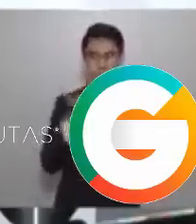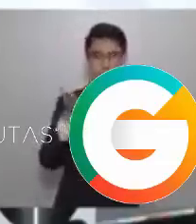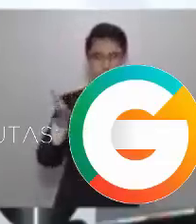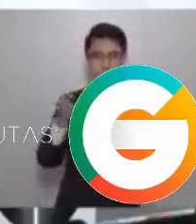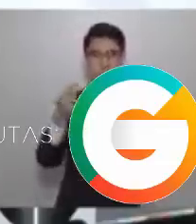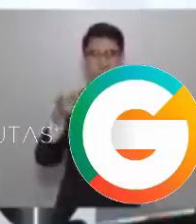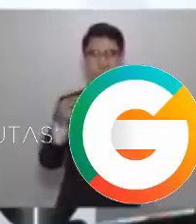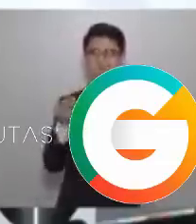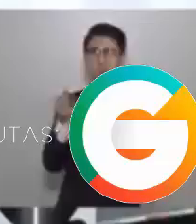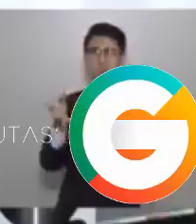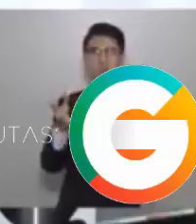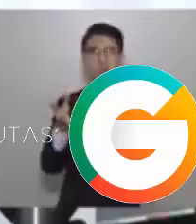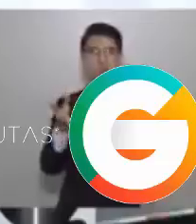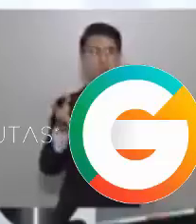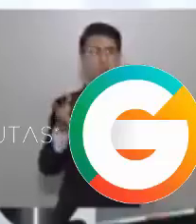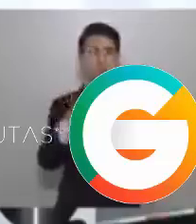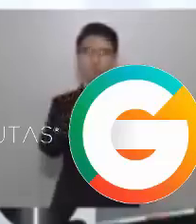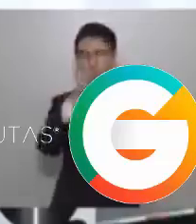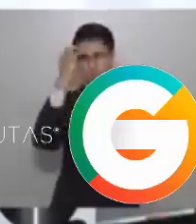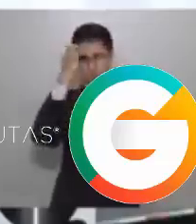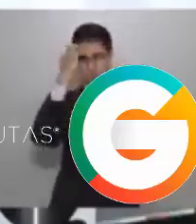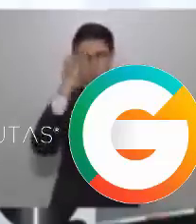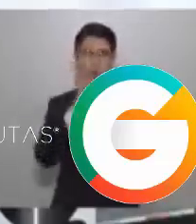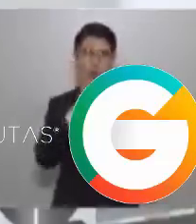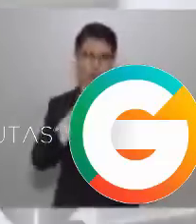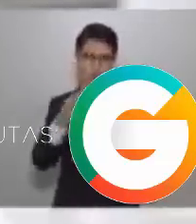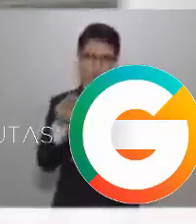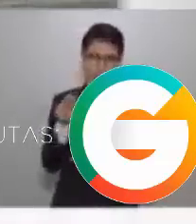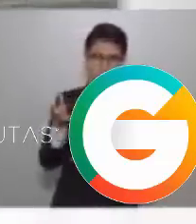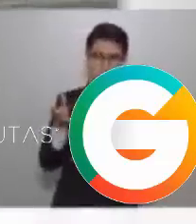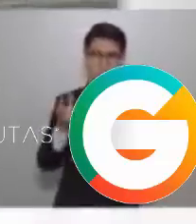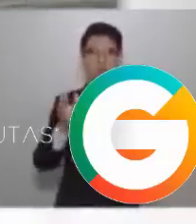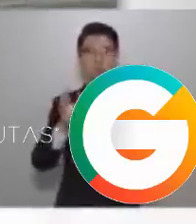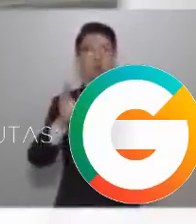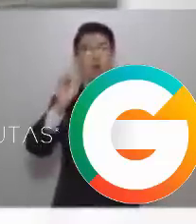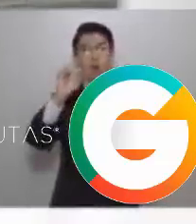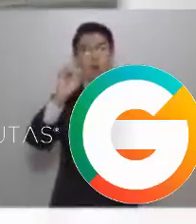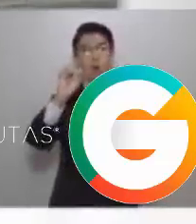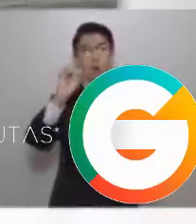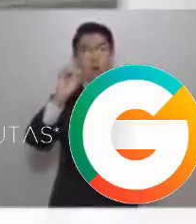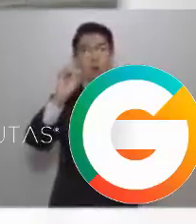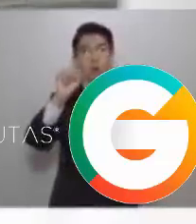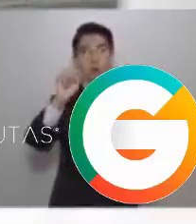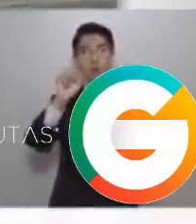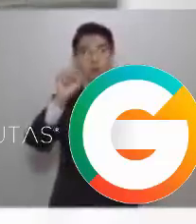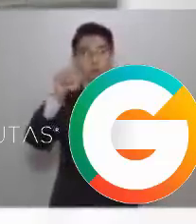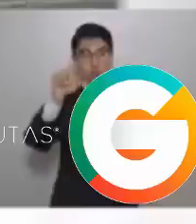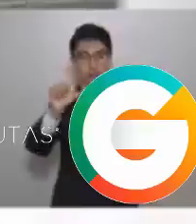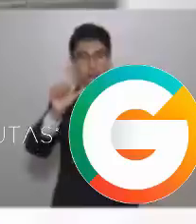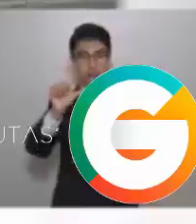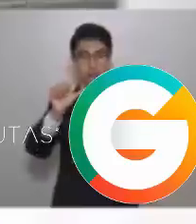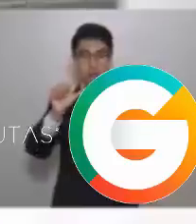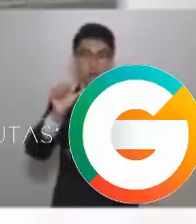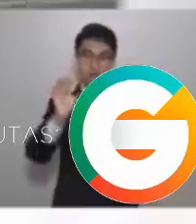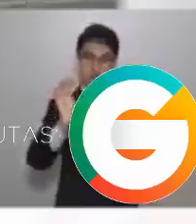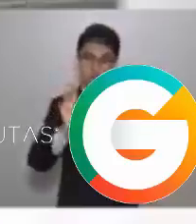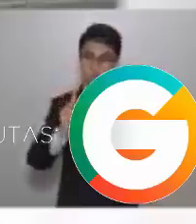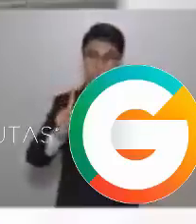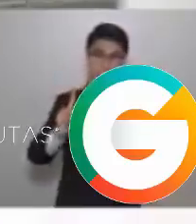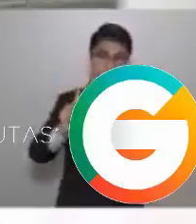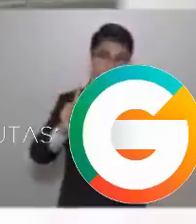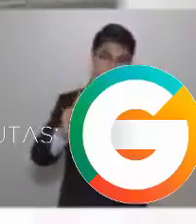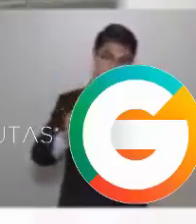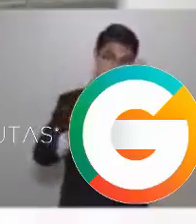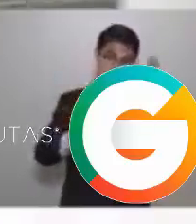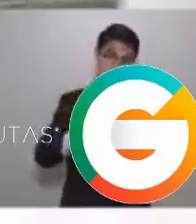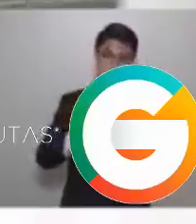conocido acá en el Senado como El Osuna. Sujeto que fue detenido en un enfrentamiento con hostilidades de